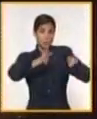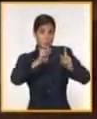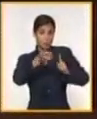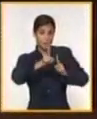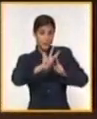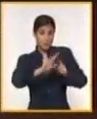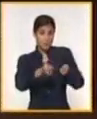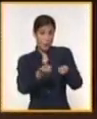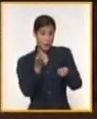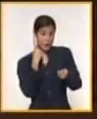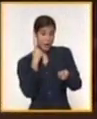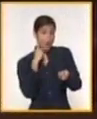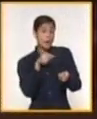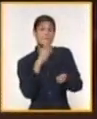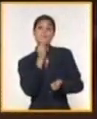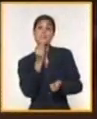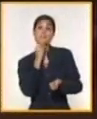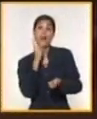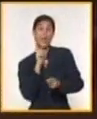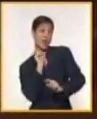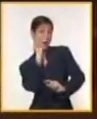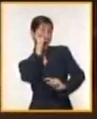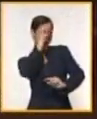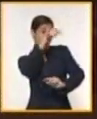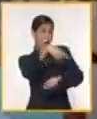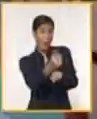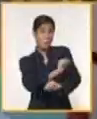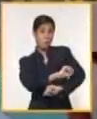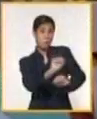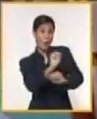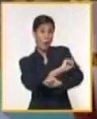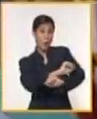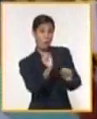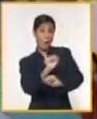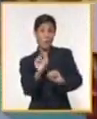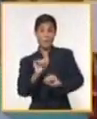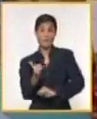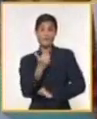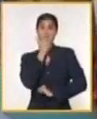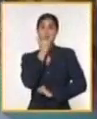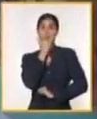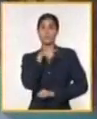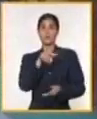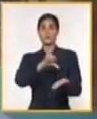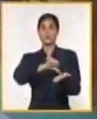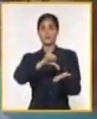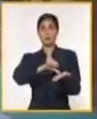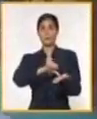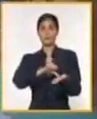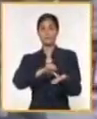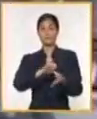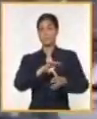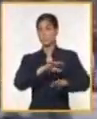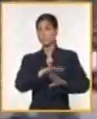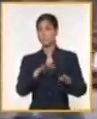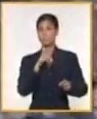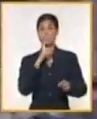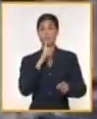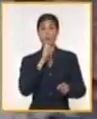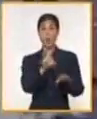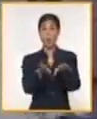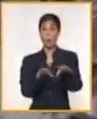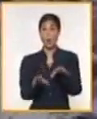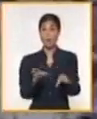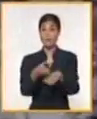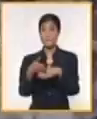Irán ha respondido atacando a Israel con misiles y drones. El Estado hebreo y varias potencias occidentales sospechan que